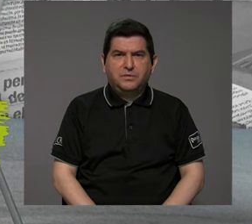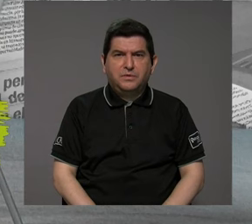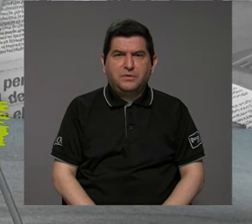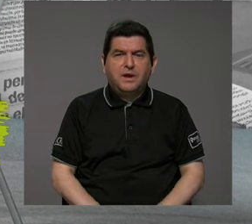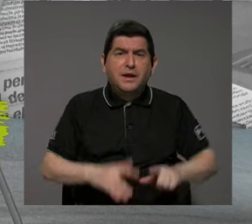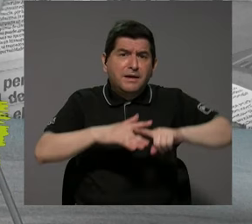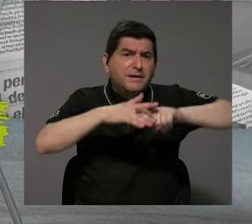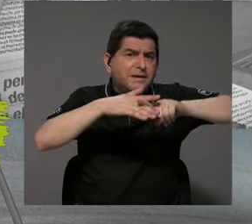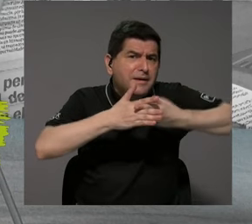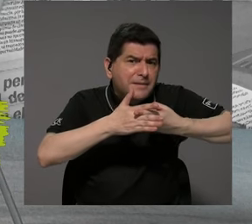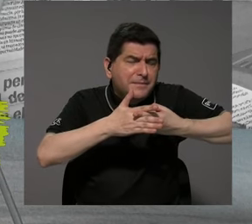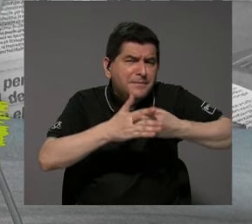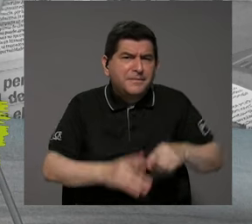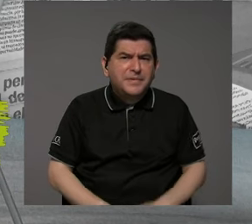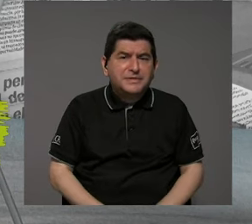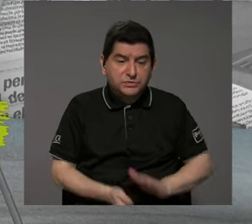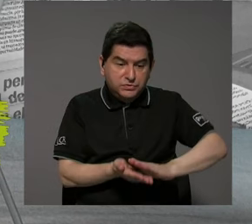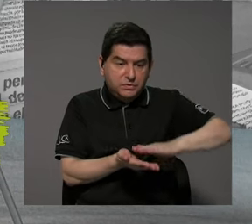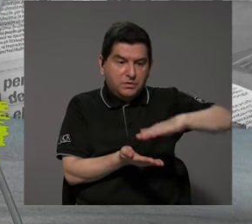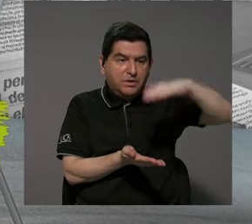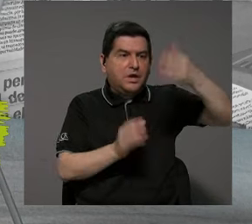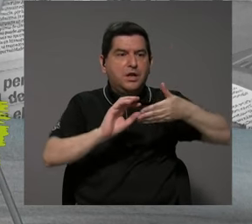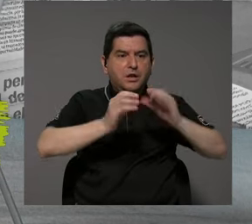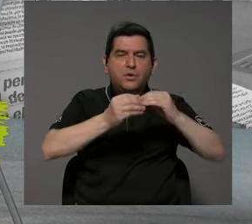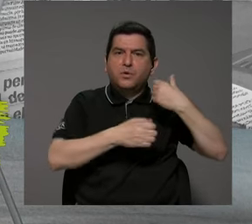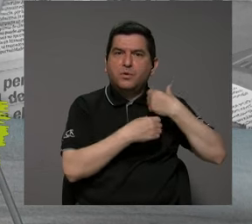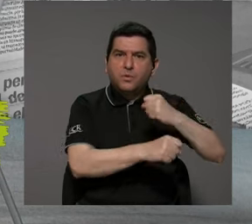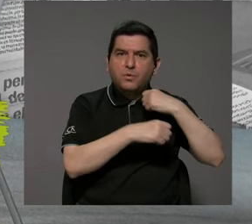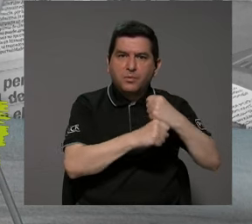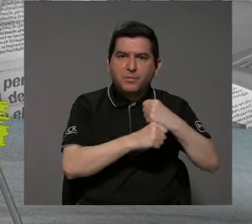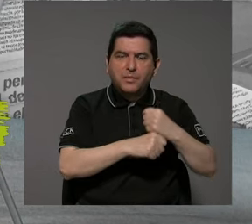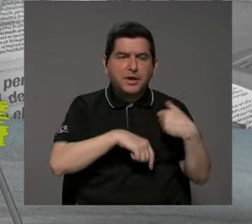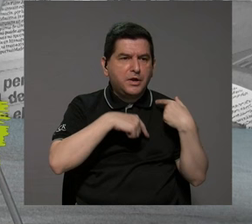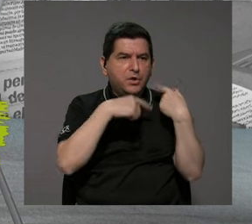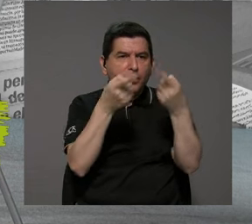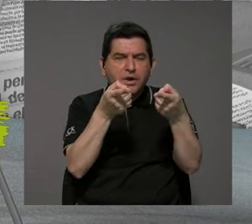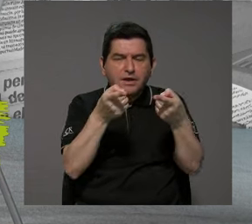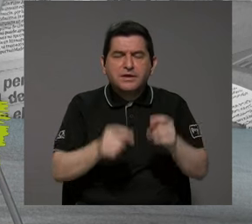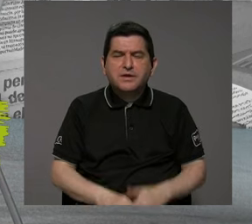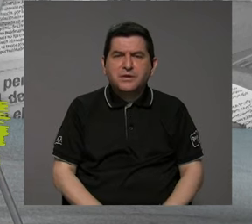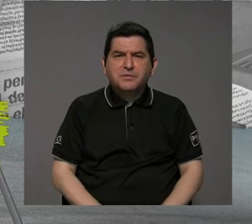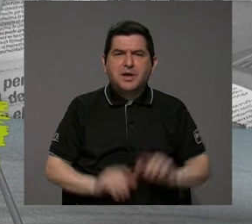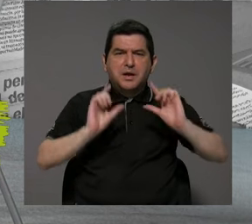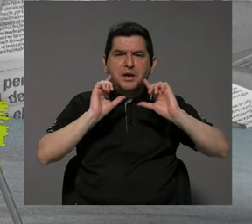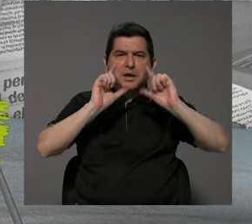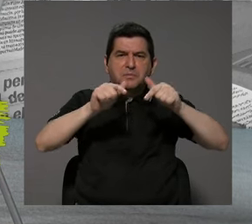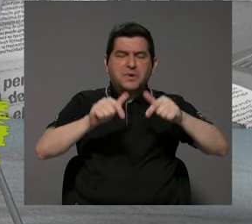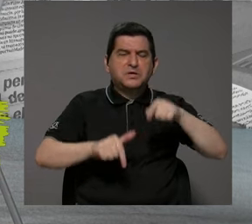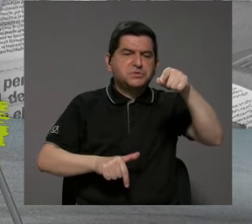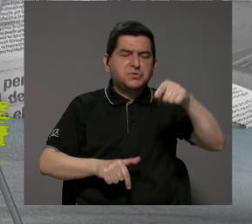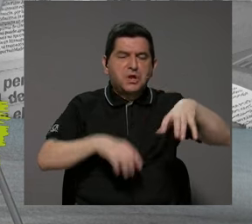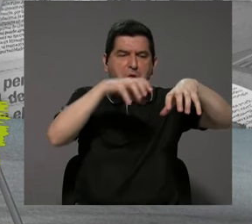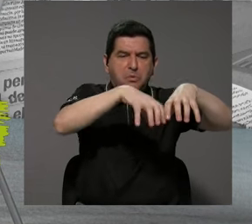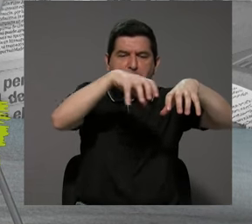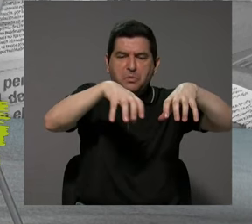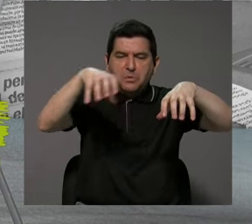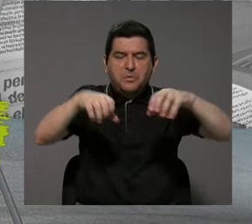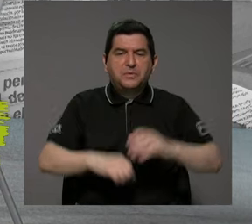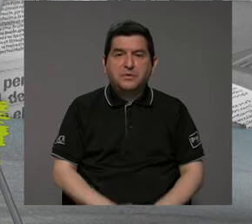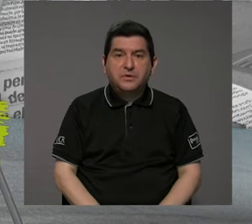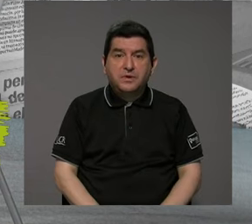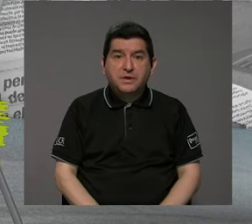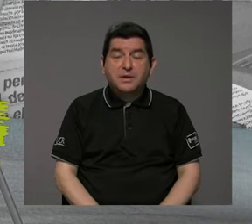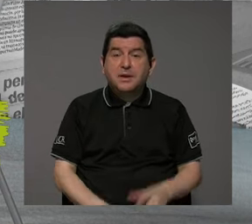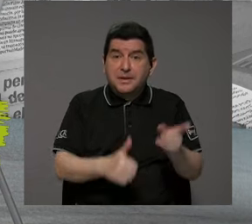empezaron a digamos a ascender la cantidad de municipalidades que llegaban a depositar sus desechos sólidos ahí Entonces pasamos